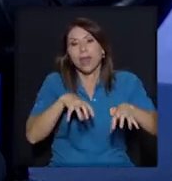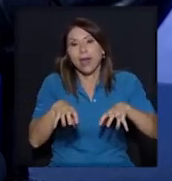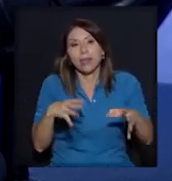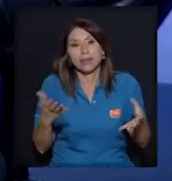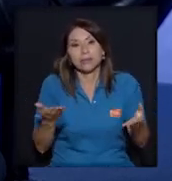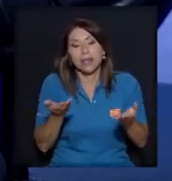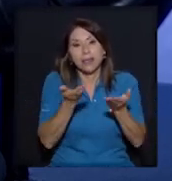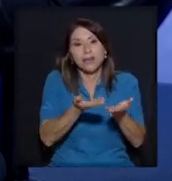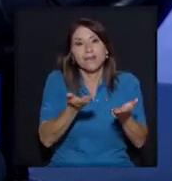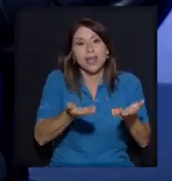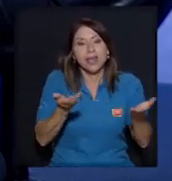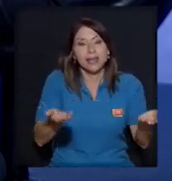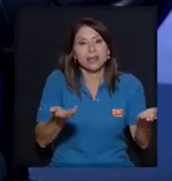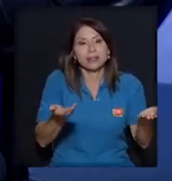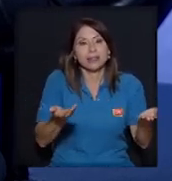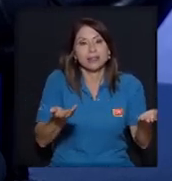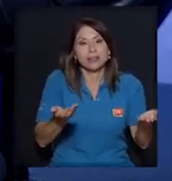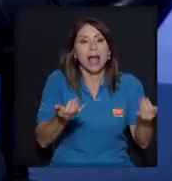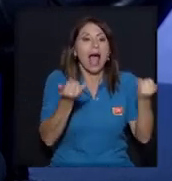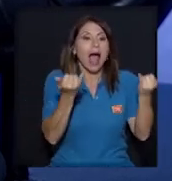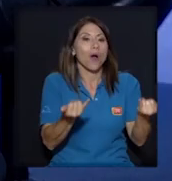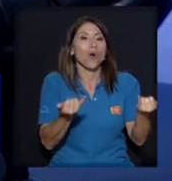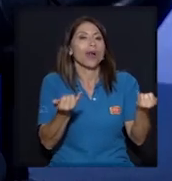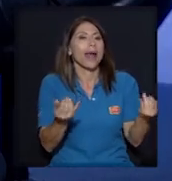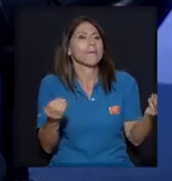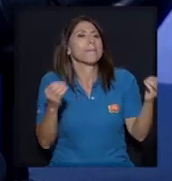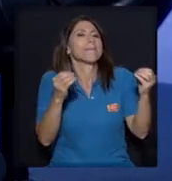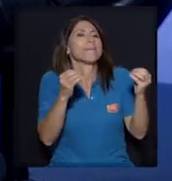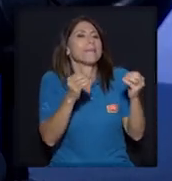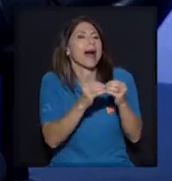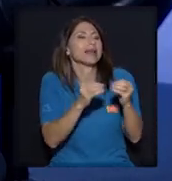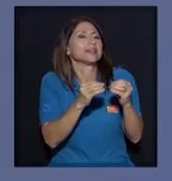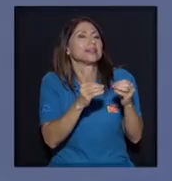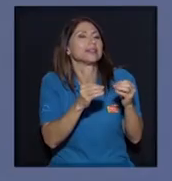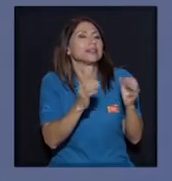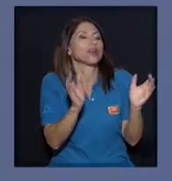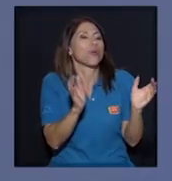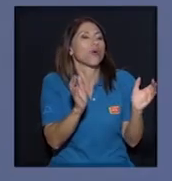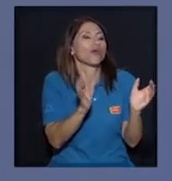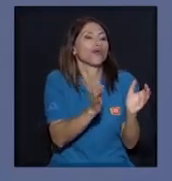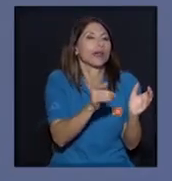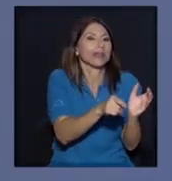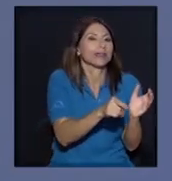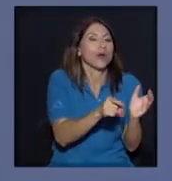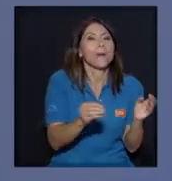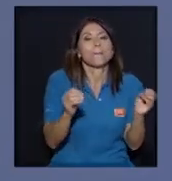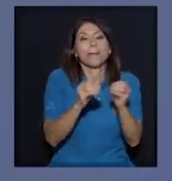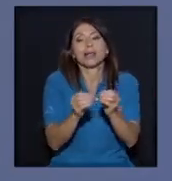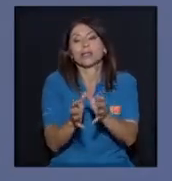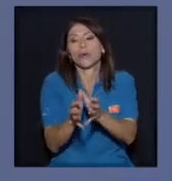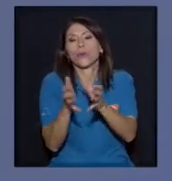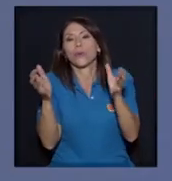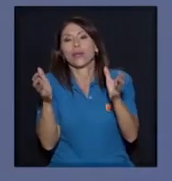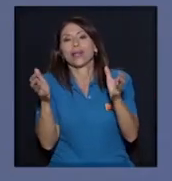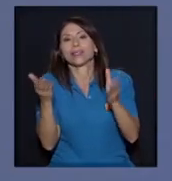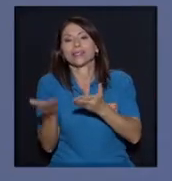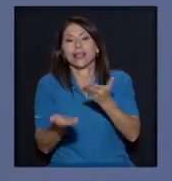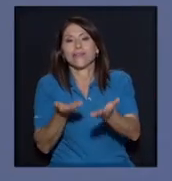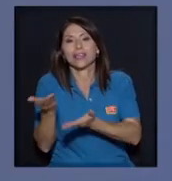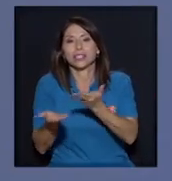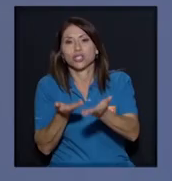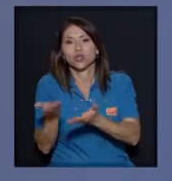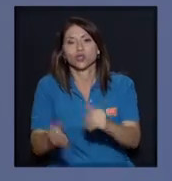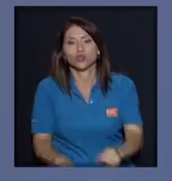de bienes hacia más la producción de servicios. ¿Qué más ámbitos cubre